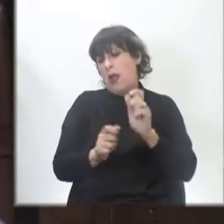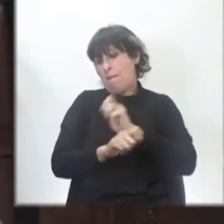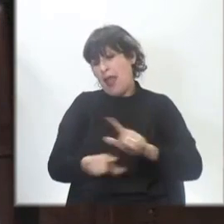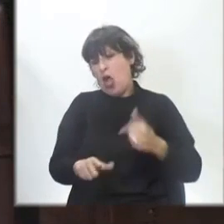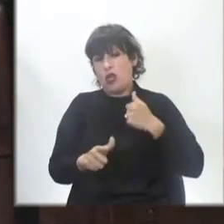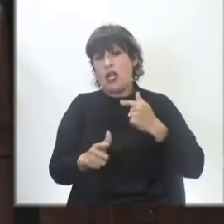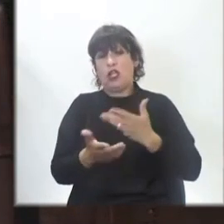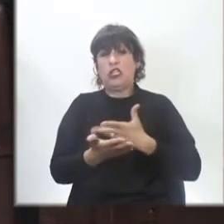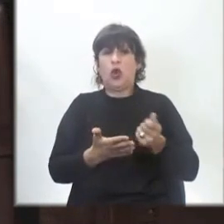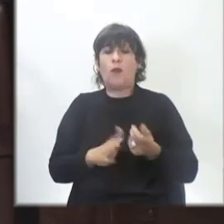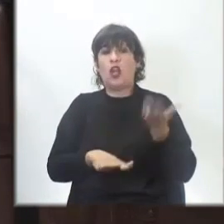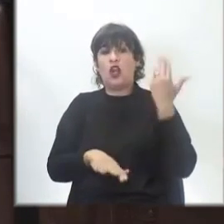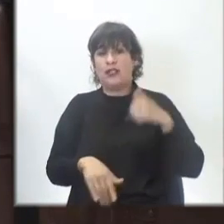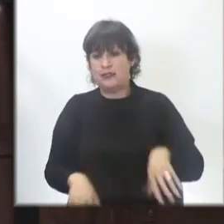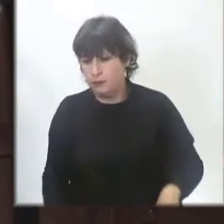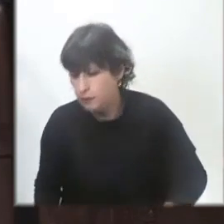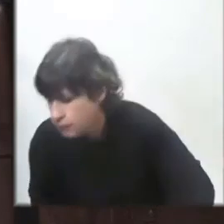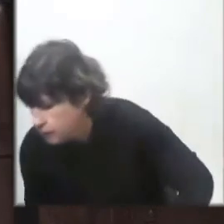se habían comprado.